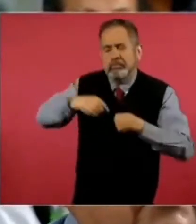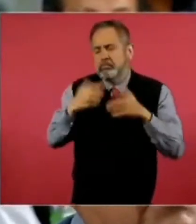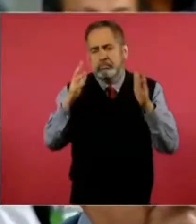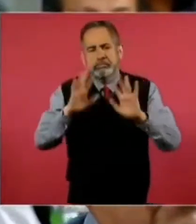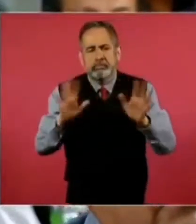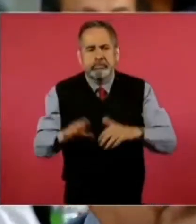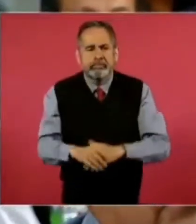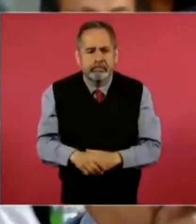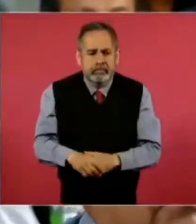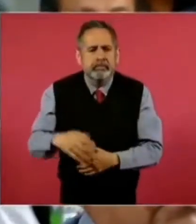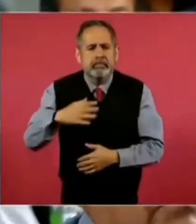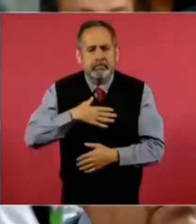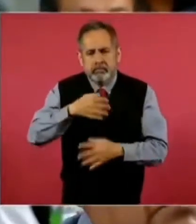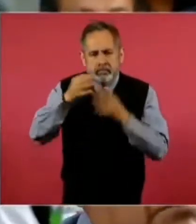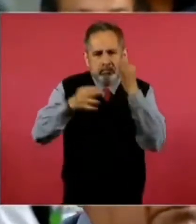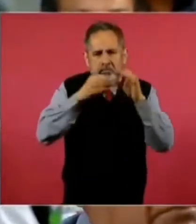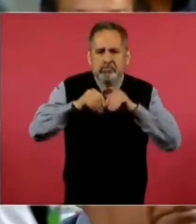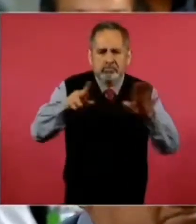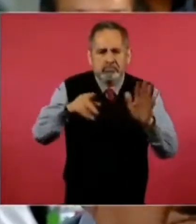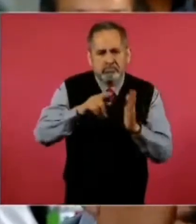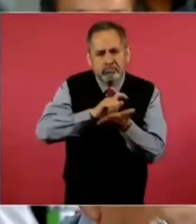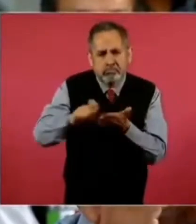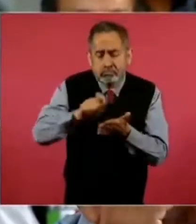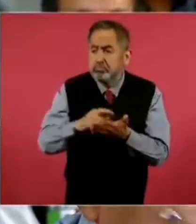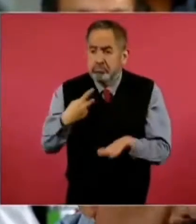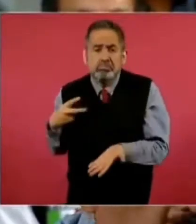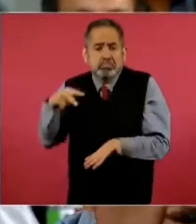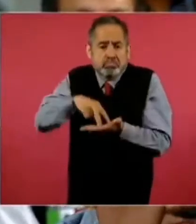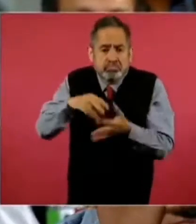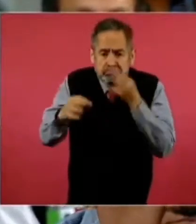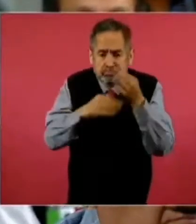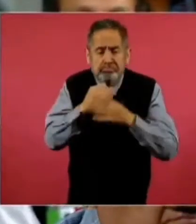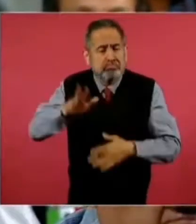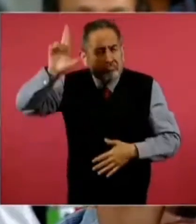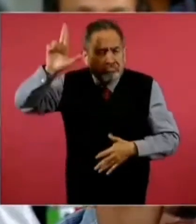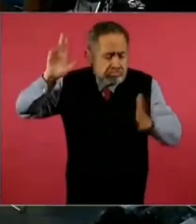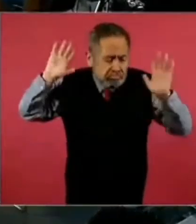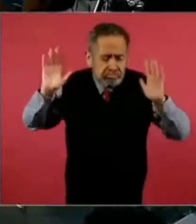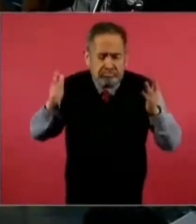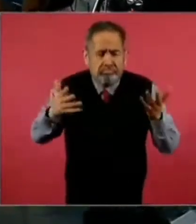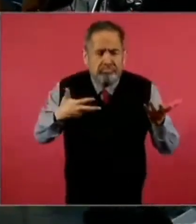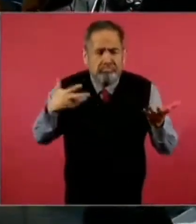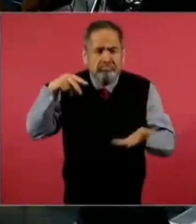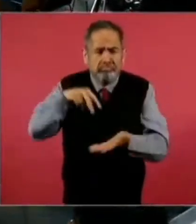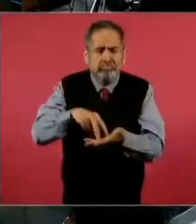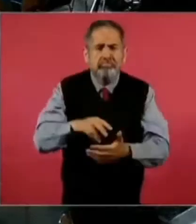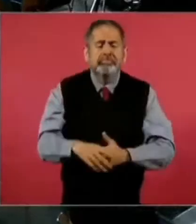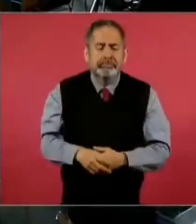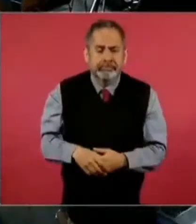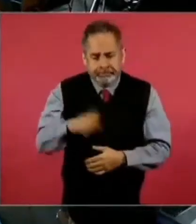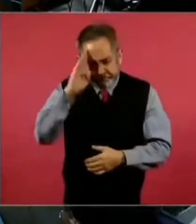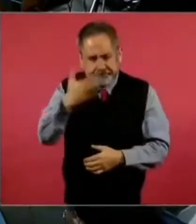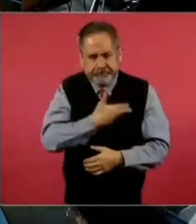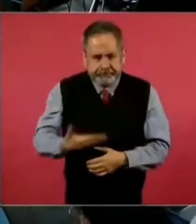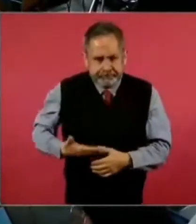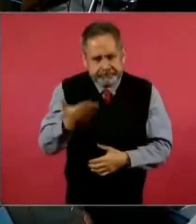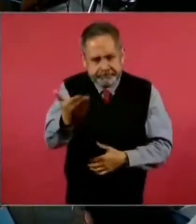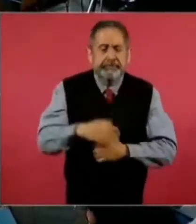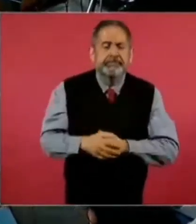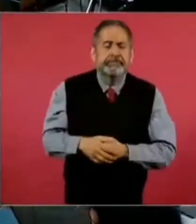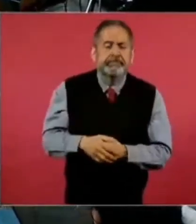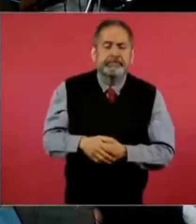Aplausos. En mi reporte informativo. Y aquí estoy tomando la palabra. Señor presidente, organizaciones